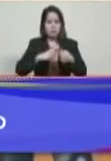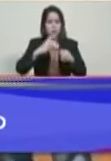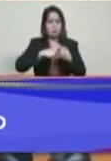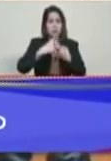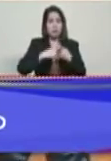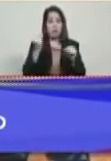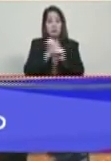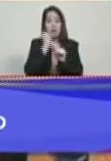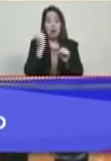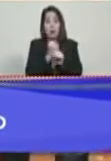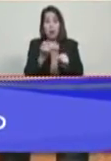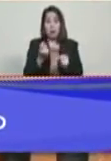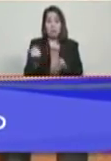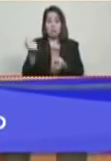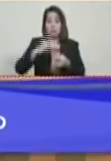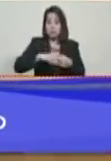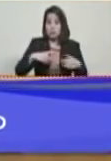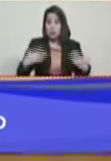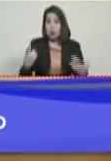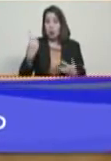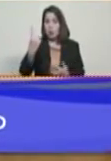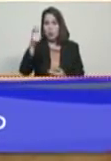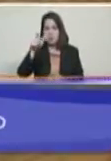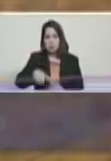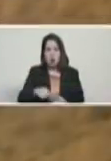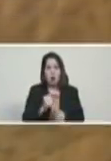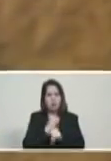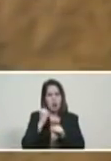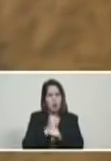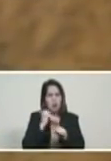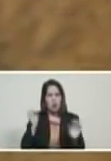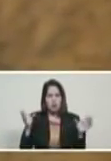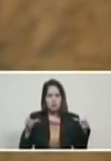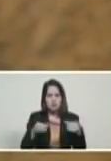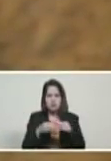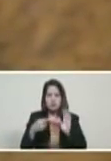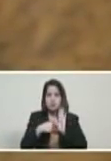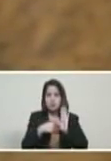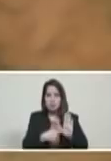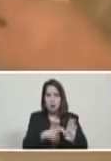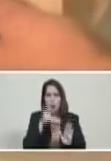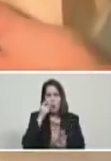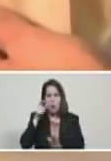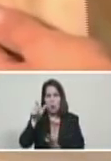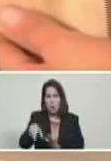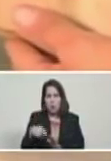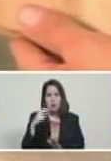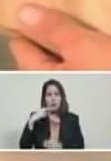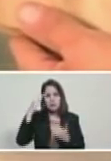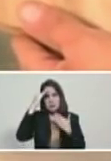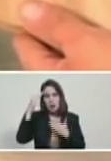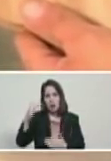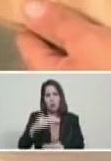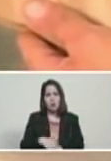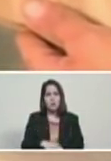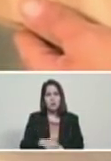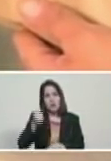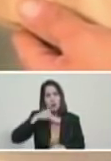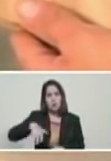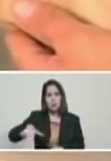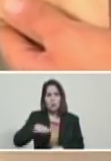empleos indirectos. Y aquí tenemos un representante de los trabajadores, que es Luis Gutiérrez, que le dejamos para que dé un saludo al pueblo de